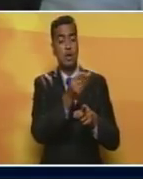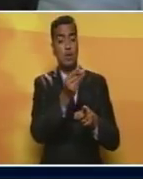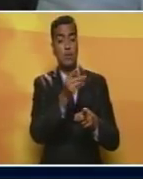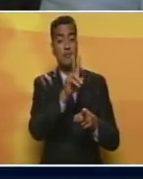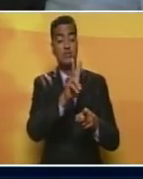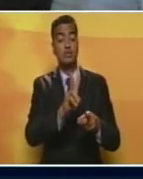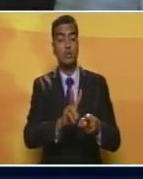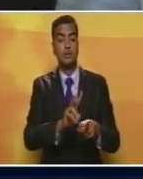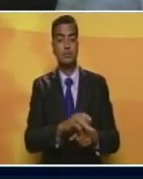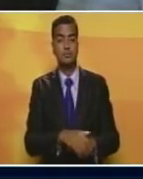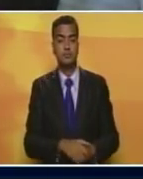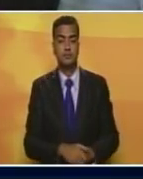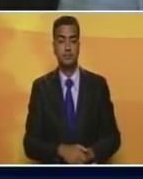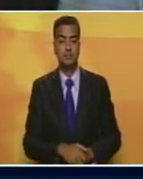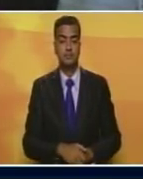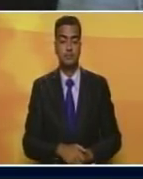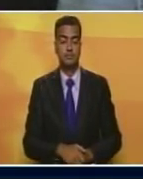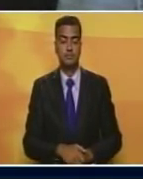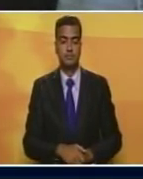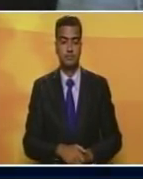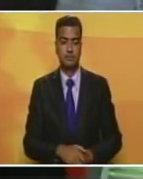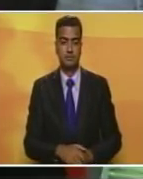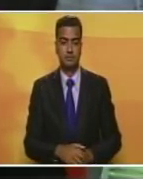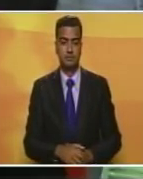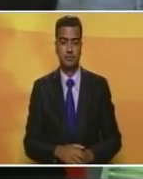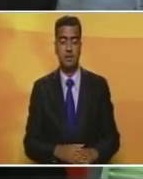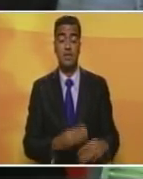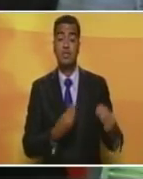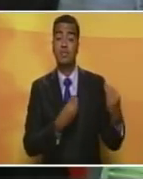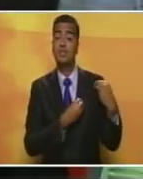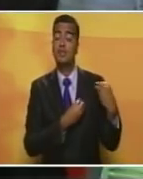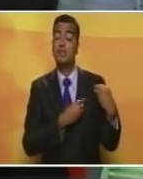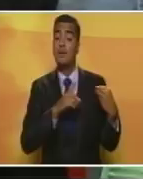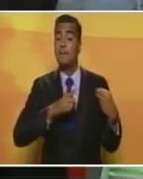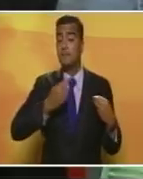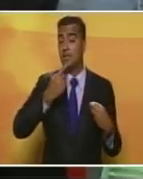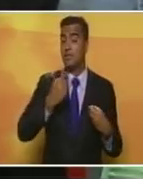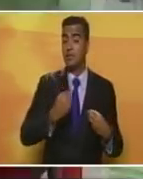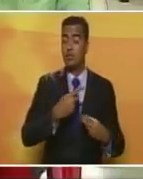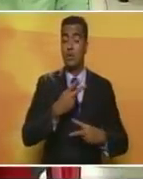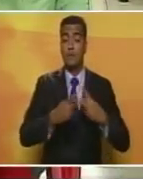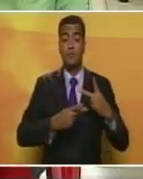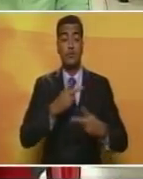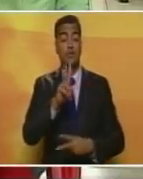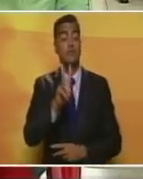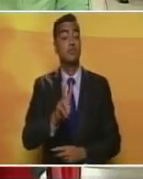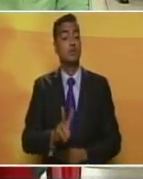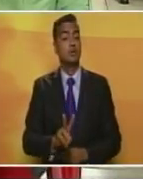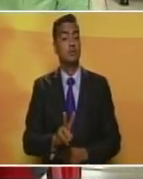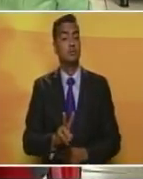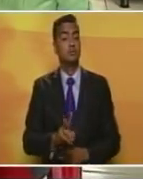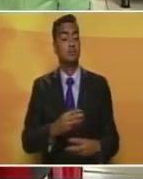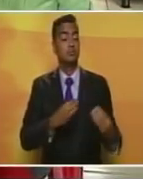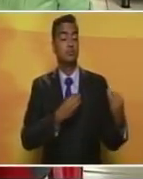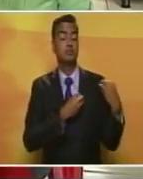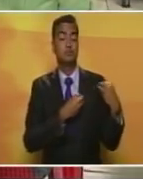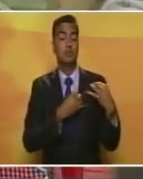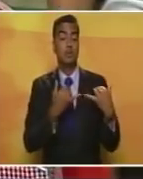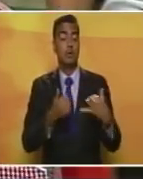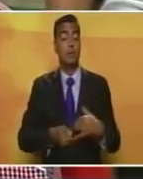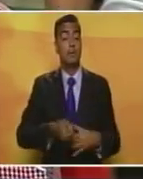de Venezuela con las Federaciones Ganaderas de Colombia, pues desde Colombia se ha venido impulsando una matriz